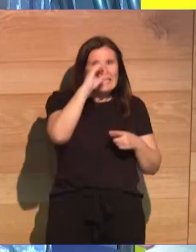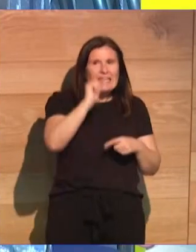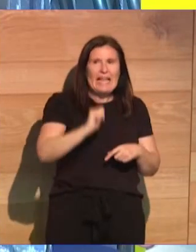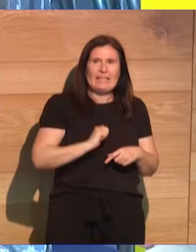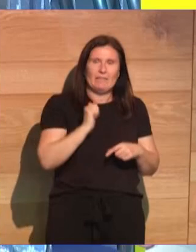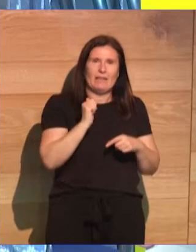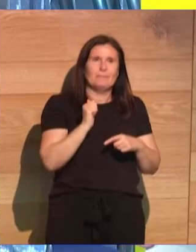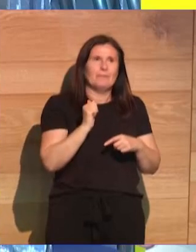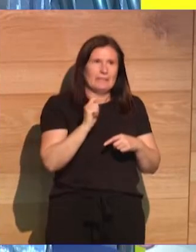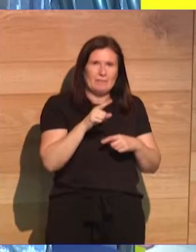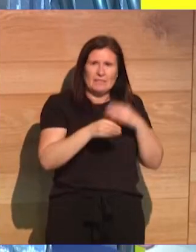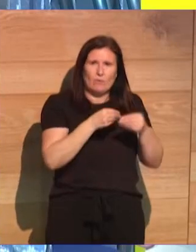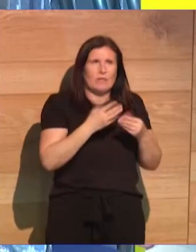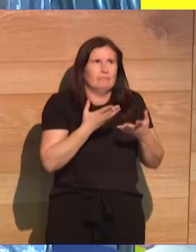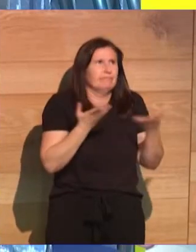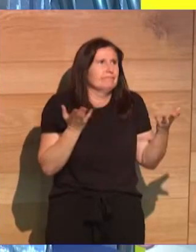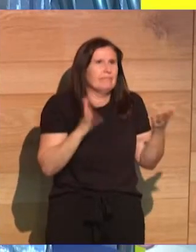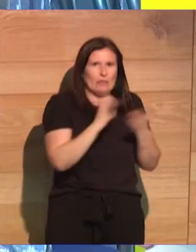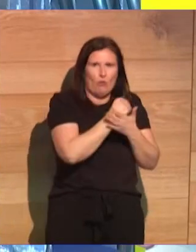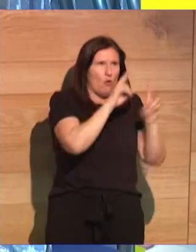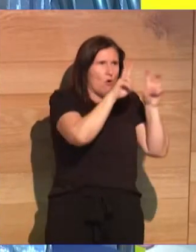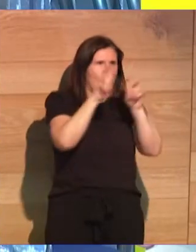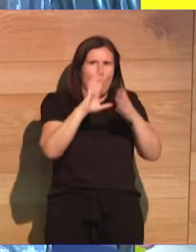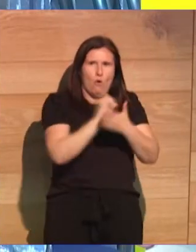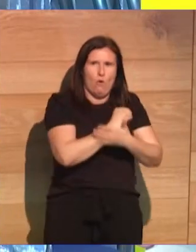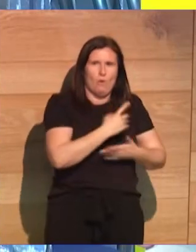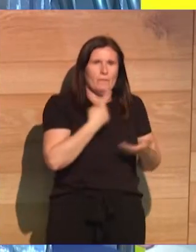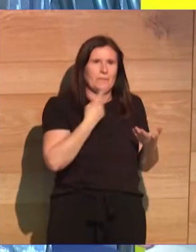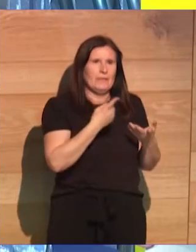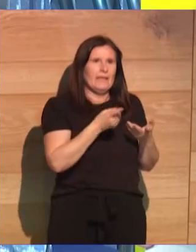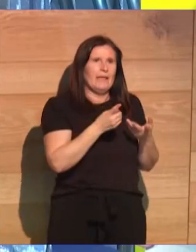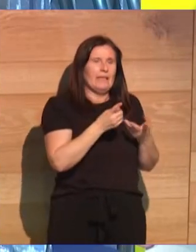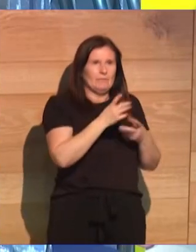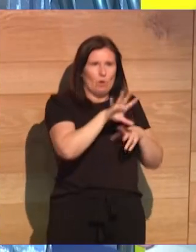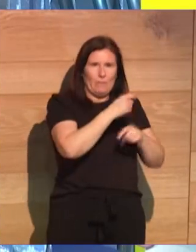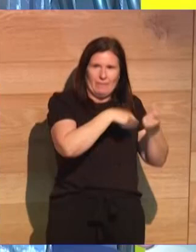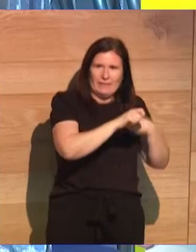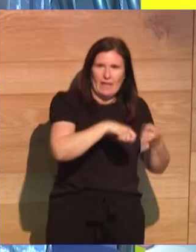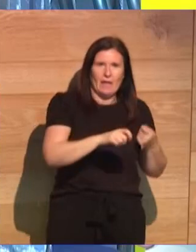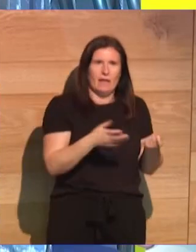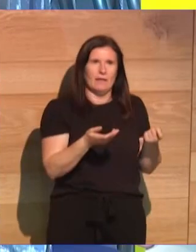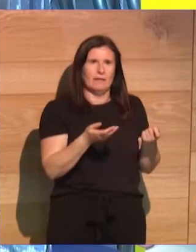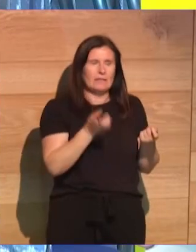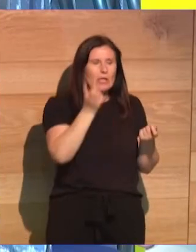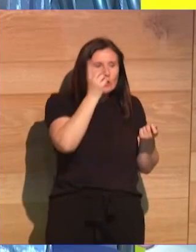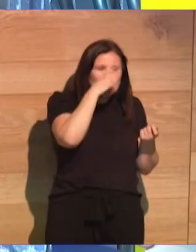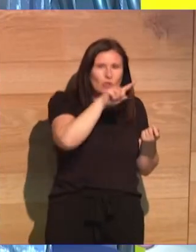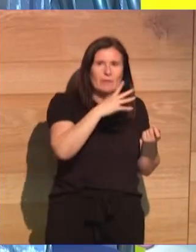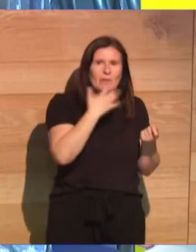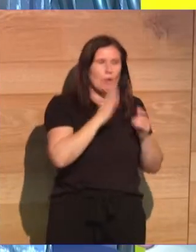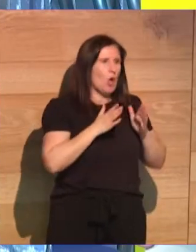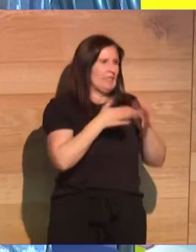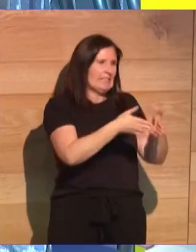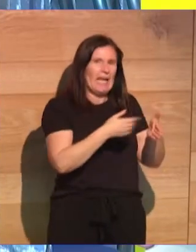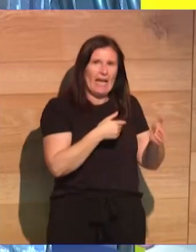se está utilizando en todo. O sea, se está utilizando en el retail, ¿no? En la forma en cómo sabemos dónde tenemos que poner una tienda